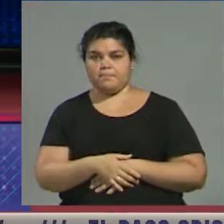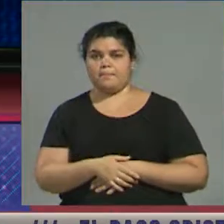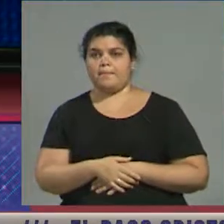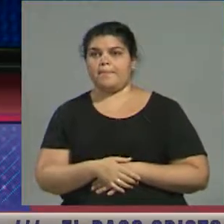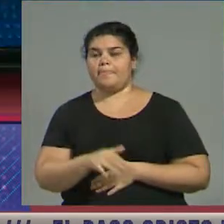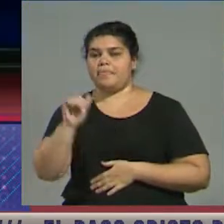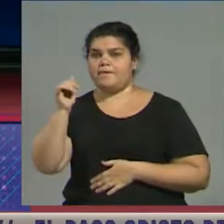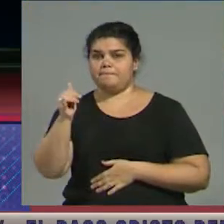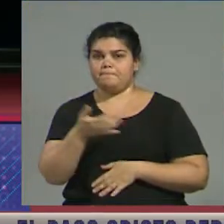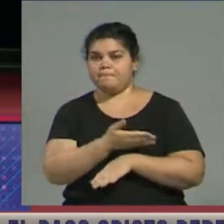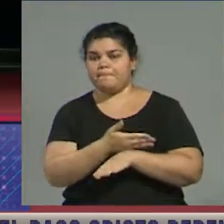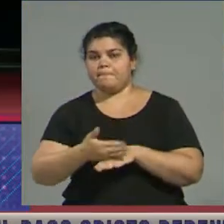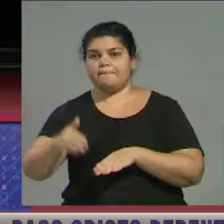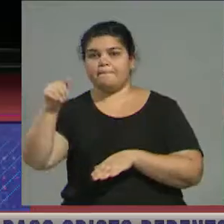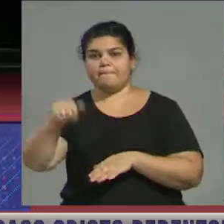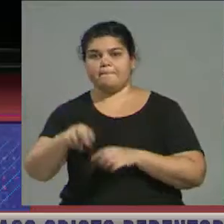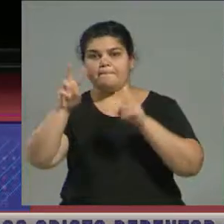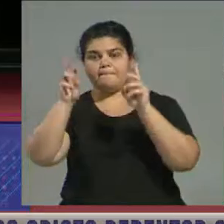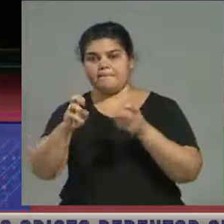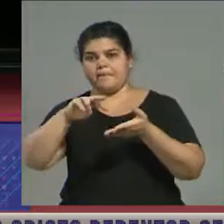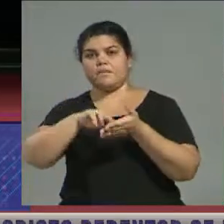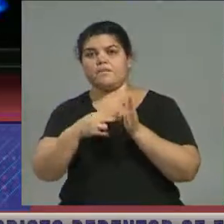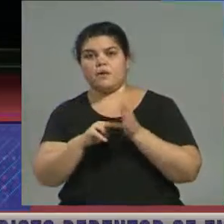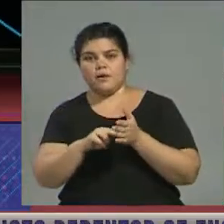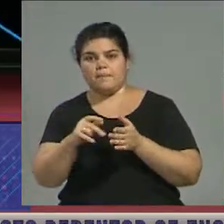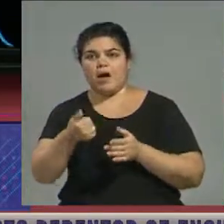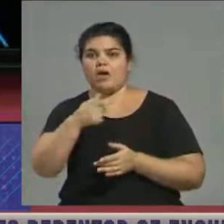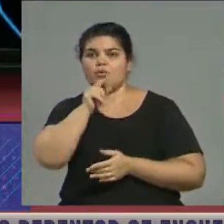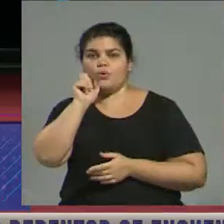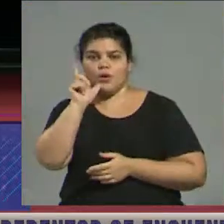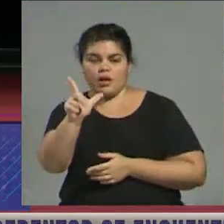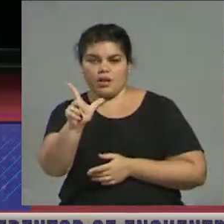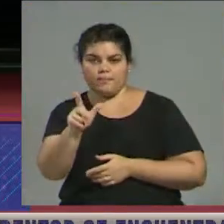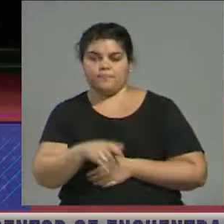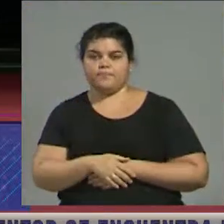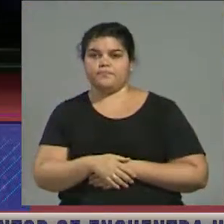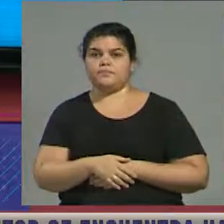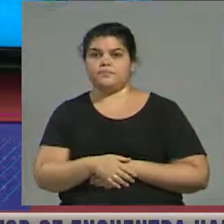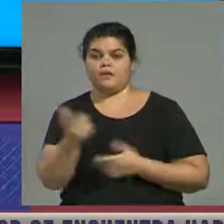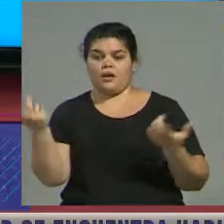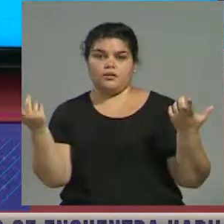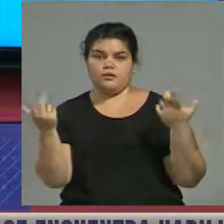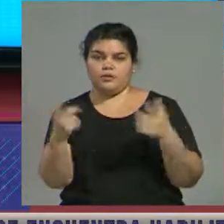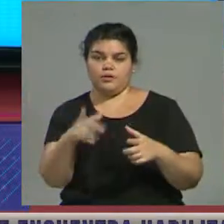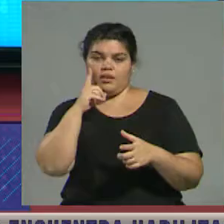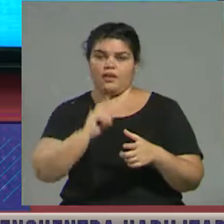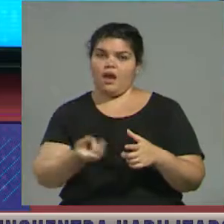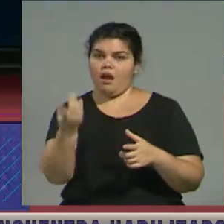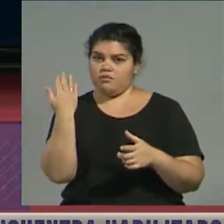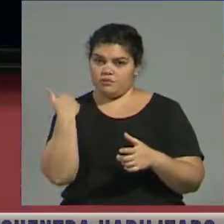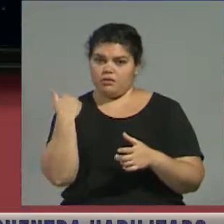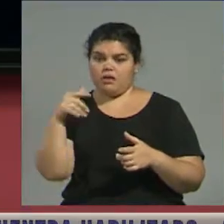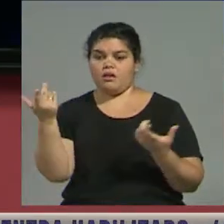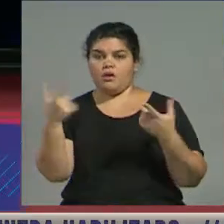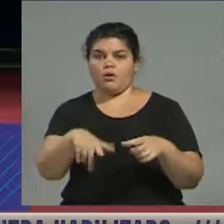Así es, continuamos con lo que tiene que ver con el conflicto del río Atuel, porque se reunieron en el día de ayer justamente